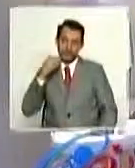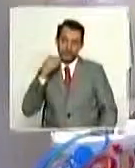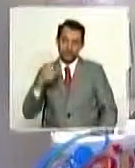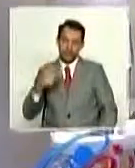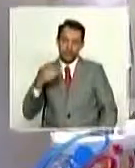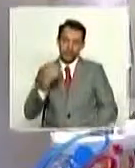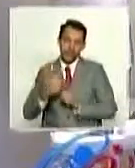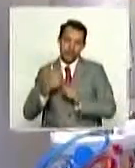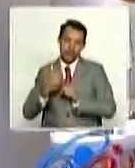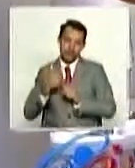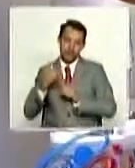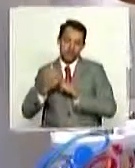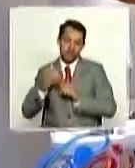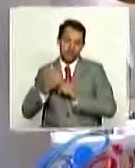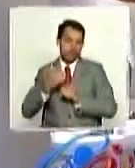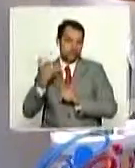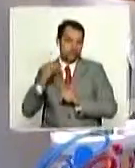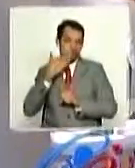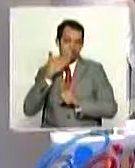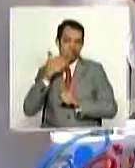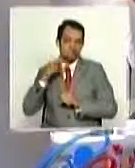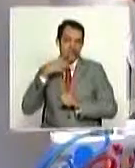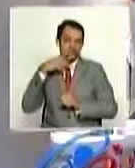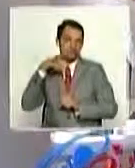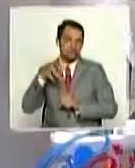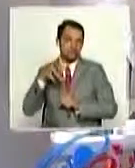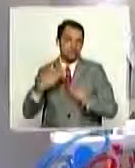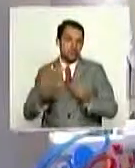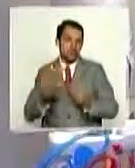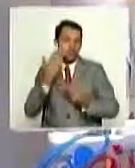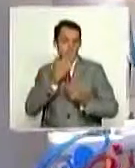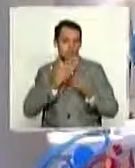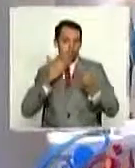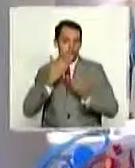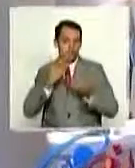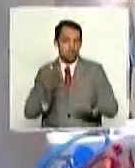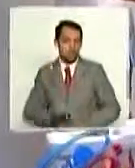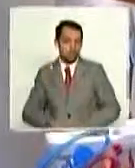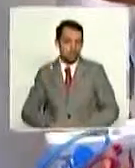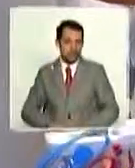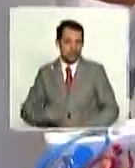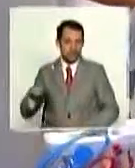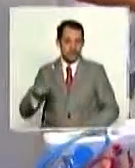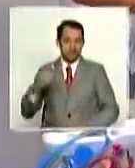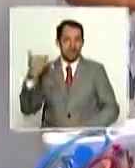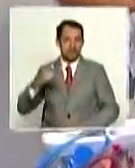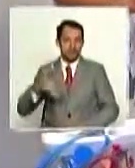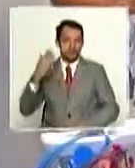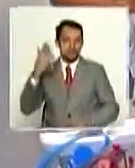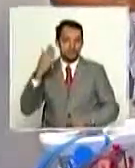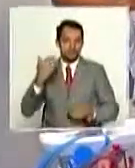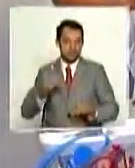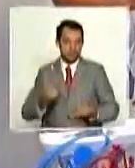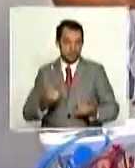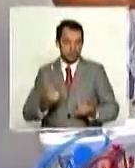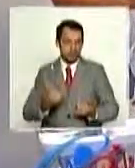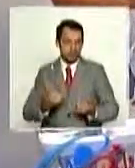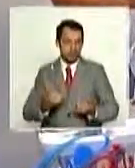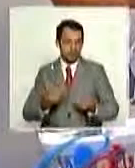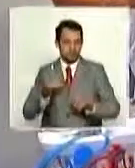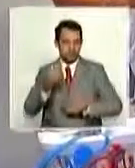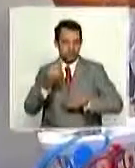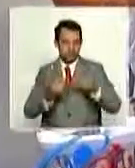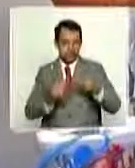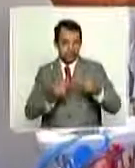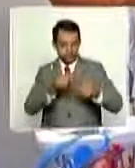tantos años y está en mal estado. ¿Cómo se evalúa? Tenemos muchas formas, permítame, Abelardo. Tenemos